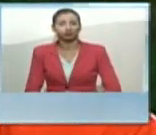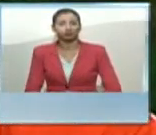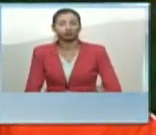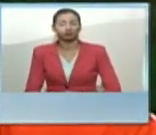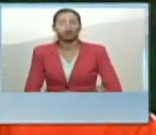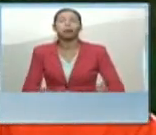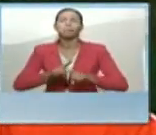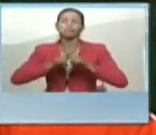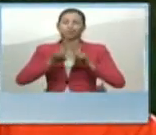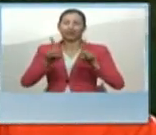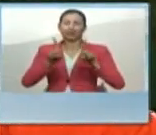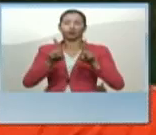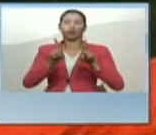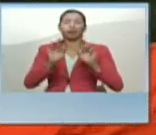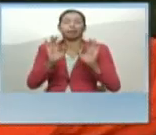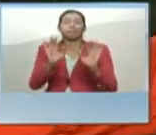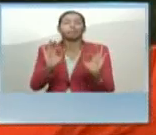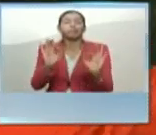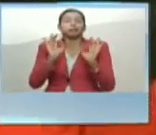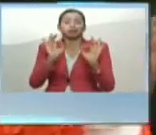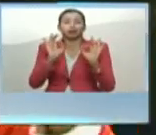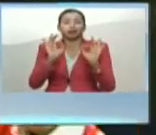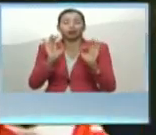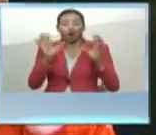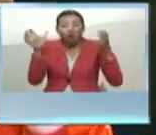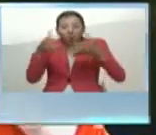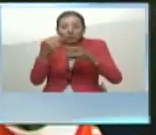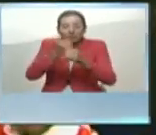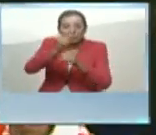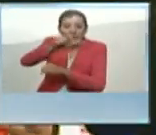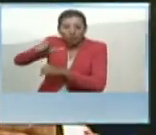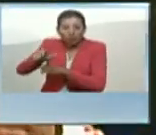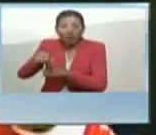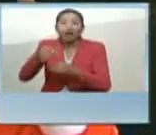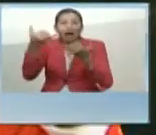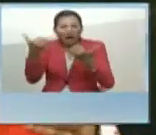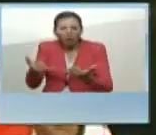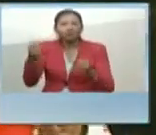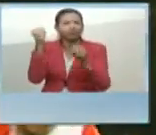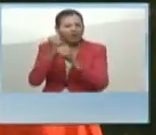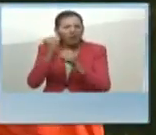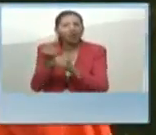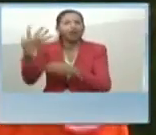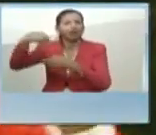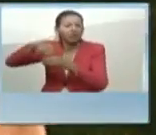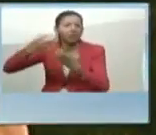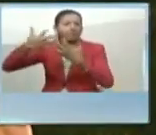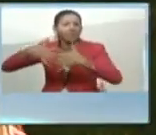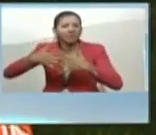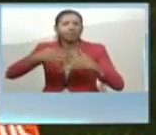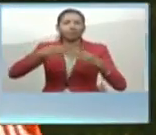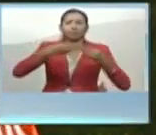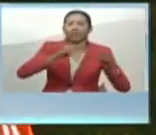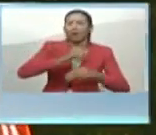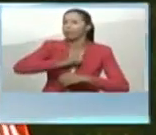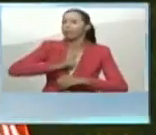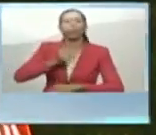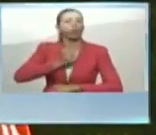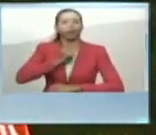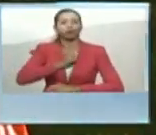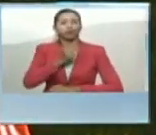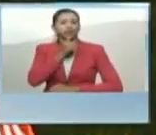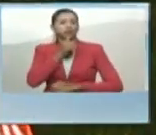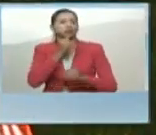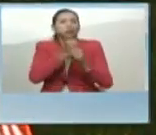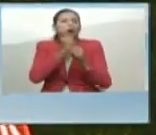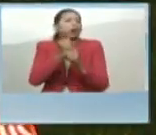Pero particularmente la clase obrera, que es la que está trabajando, empresas privadas, públicas, a todo nivel, pues, ¿quién trabaja en cada